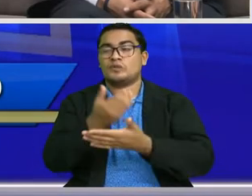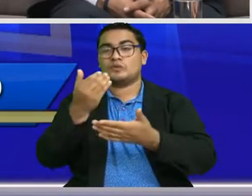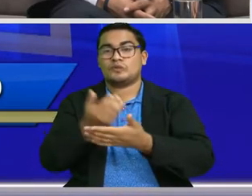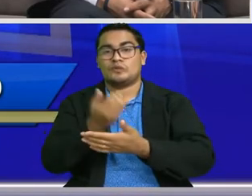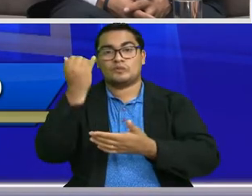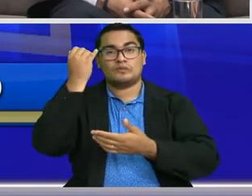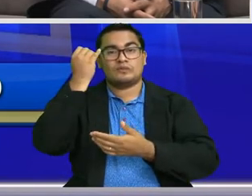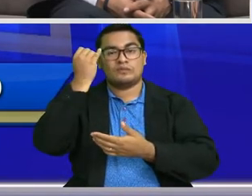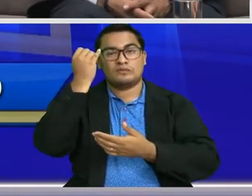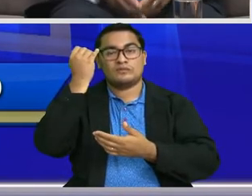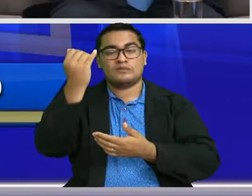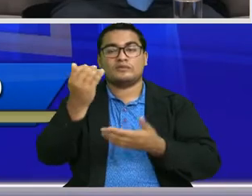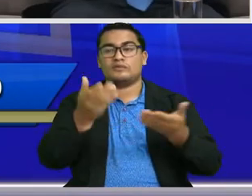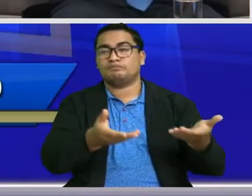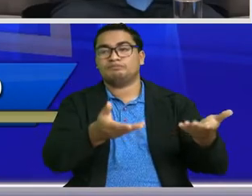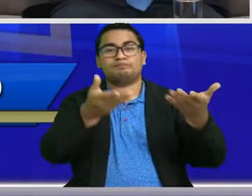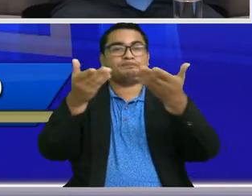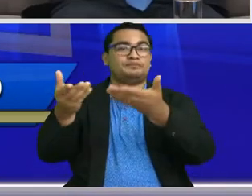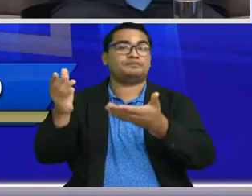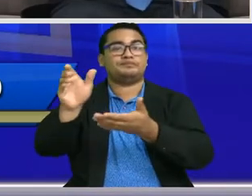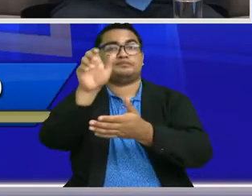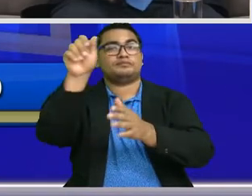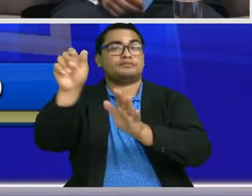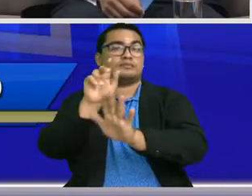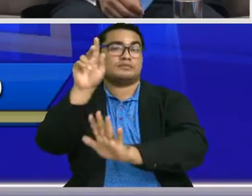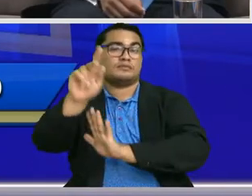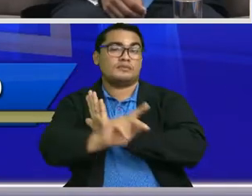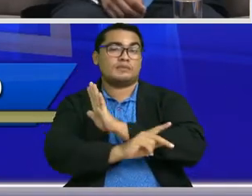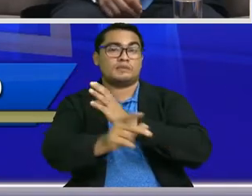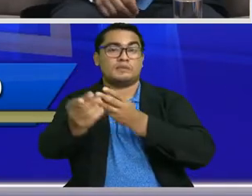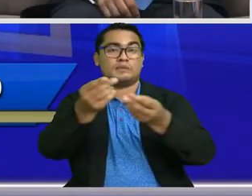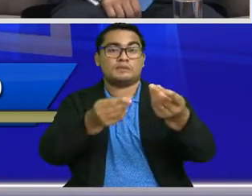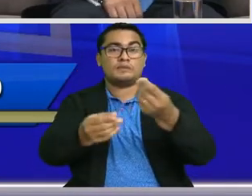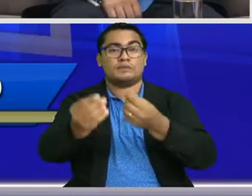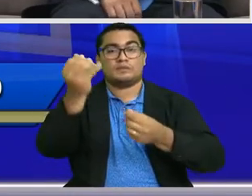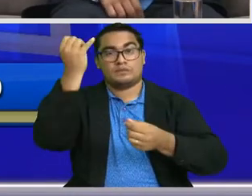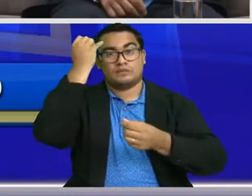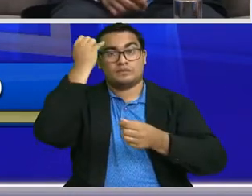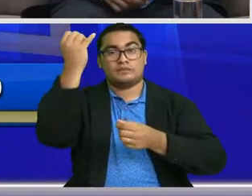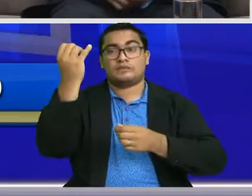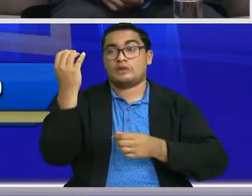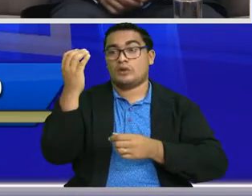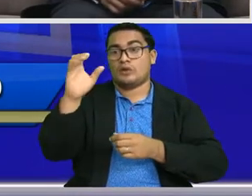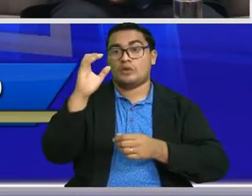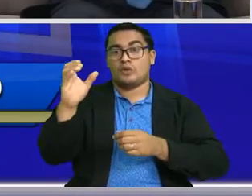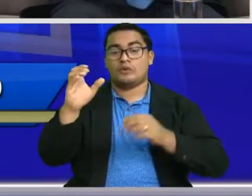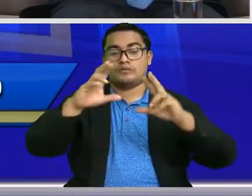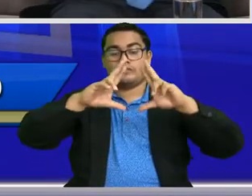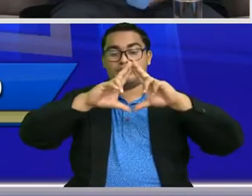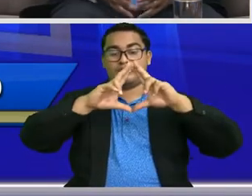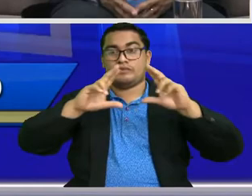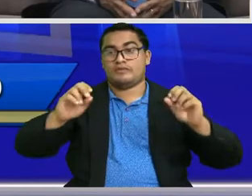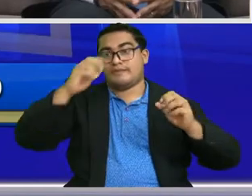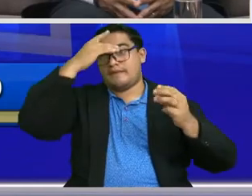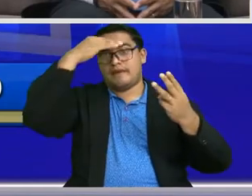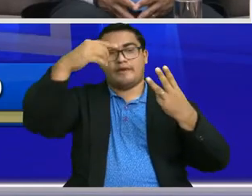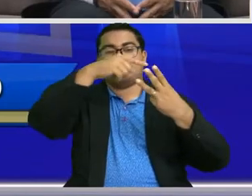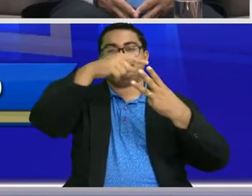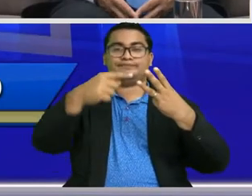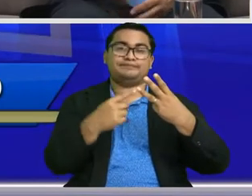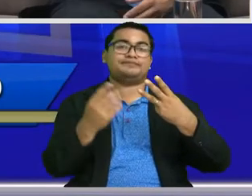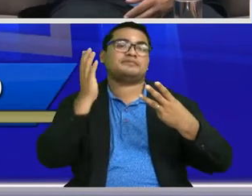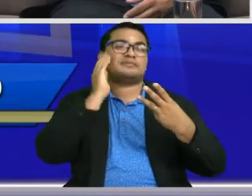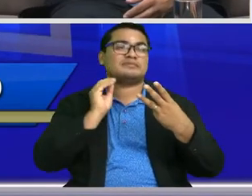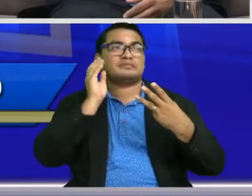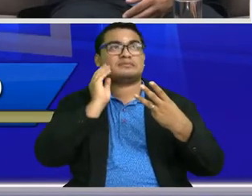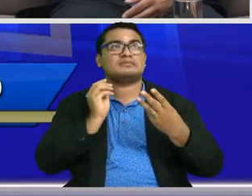tema de exportaciones alrededor de la economía creativa de Colombia, Nicaragua y México. Esas 3 experiencias